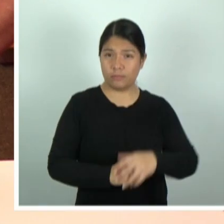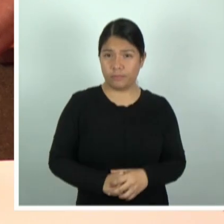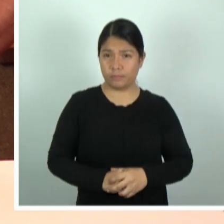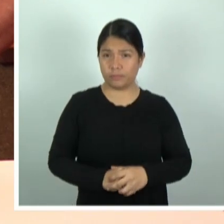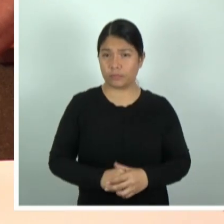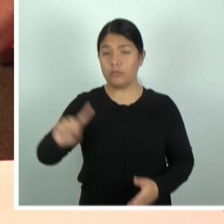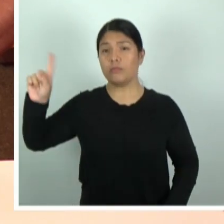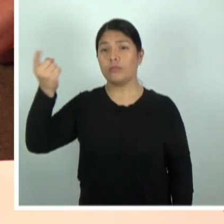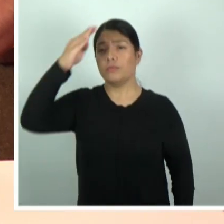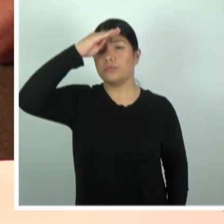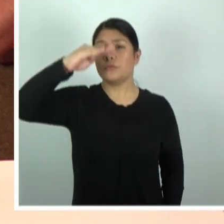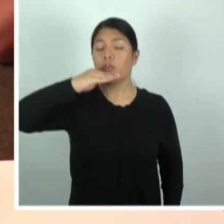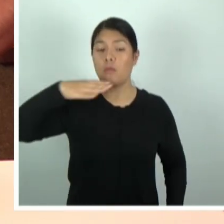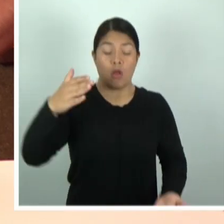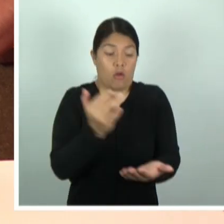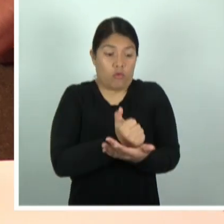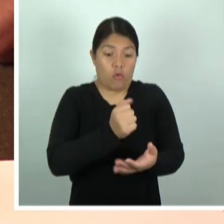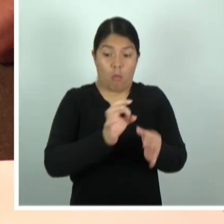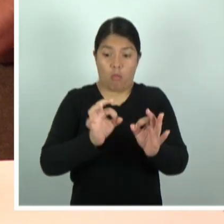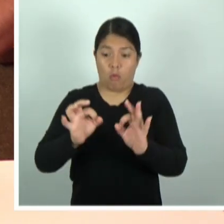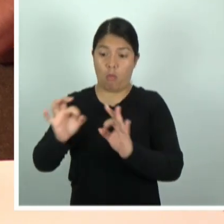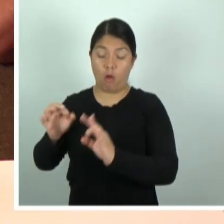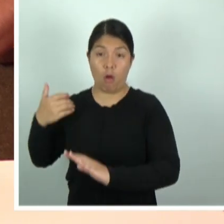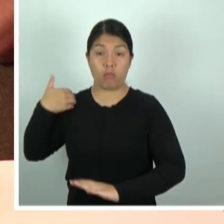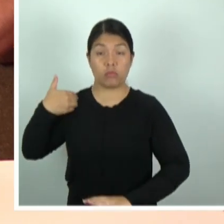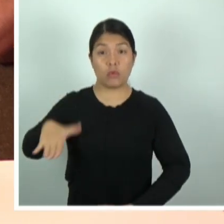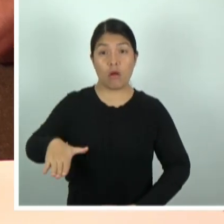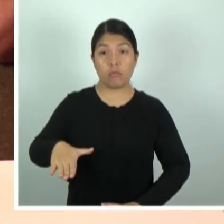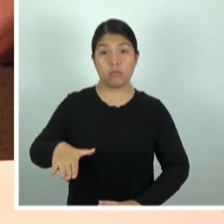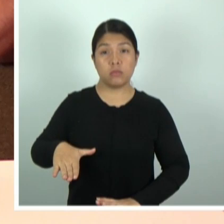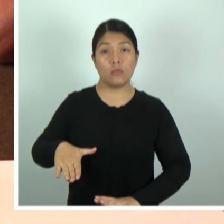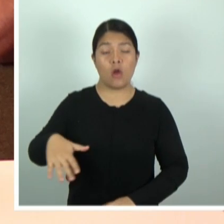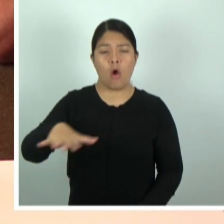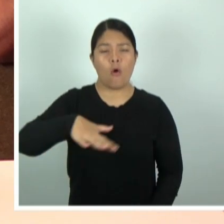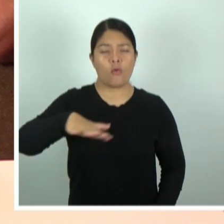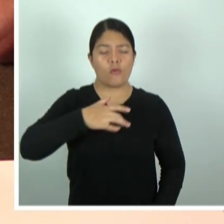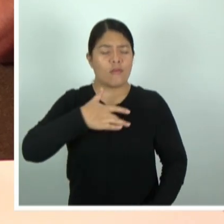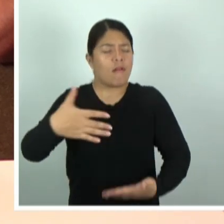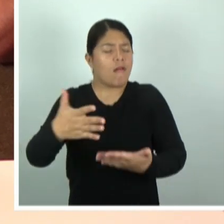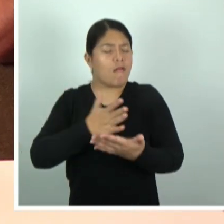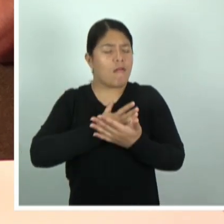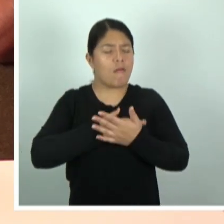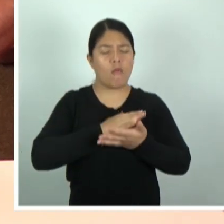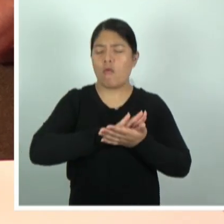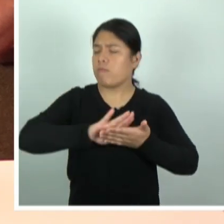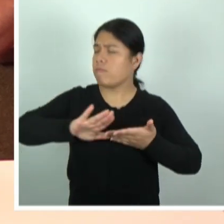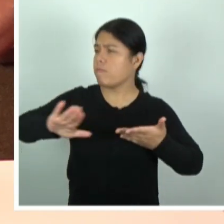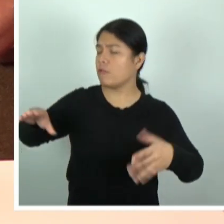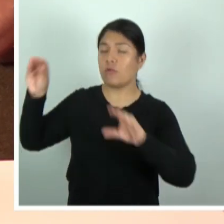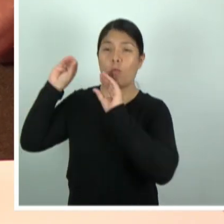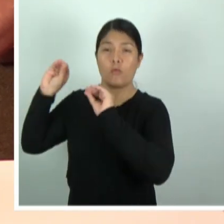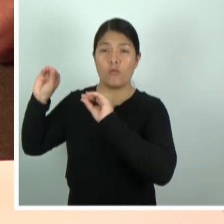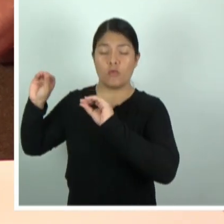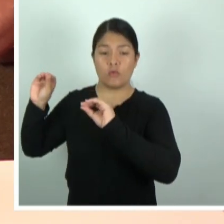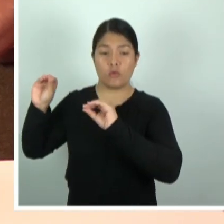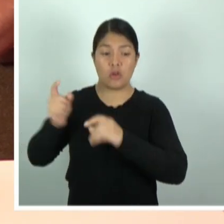Todo lo que Dios el Padre había preparado en su infinito amor era imposible